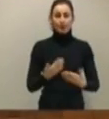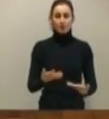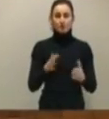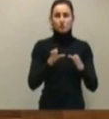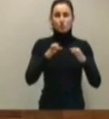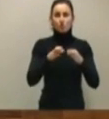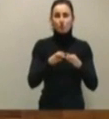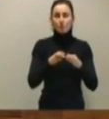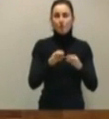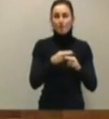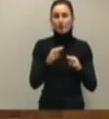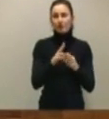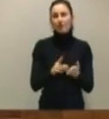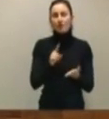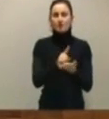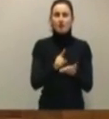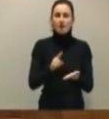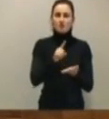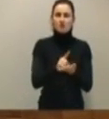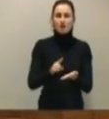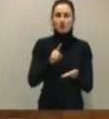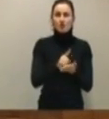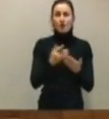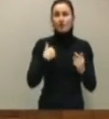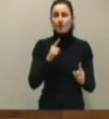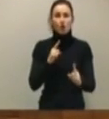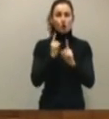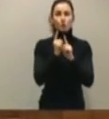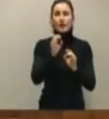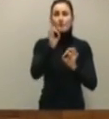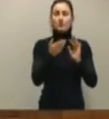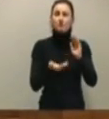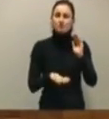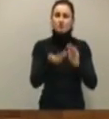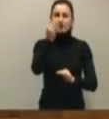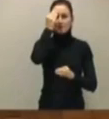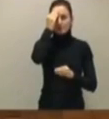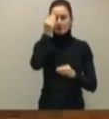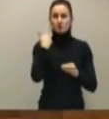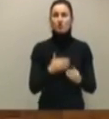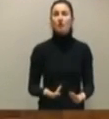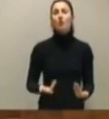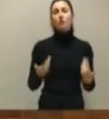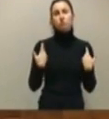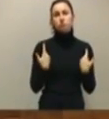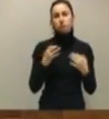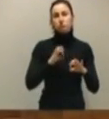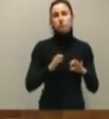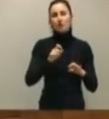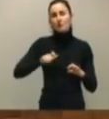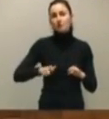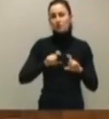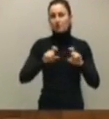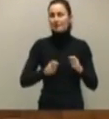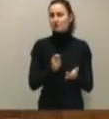Este partido se ha pronunciado reiteradas veces en contra de más subidas de impuestos. Consideramos que la carga fiscal que soportan ciudadanos